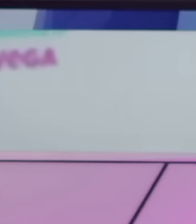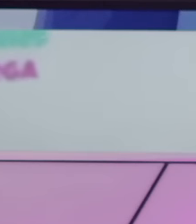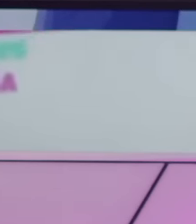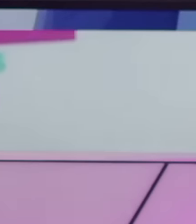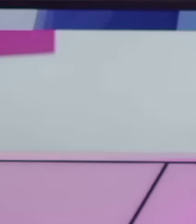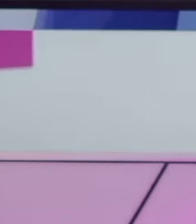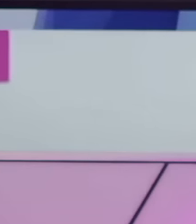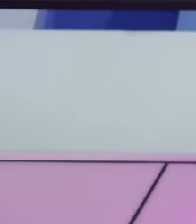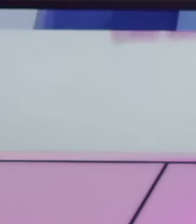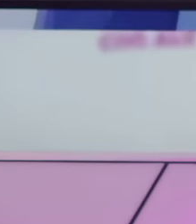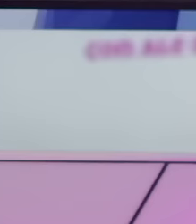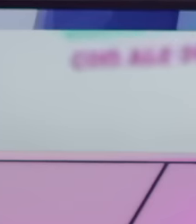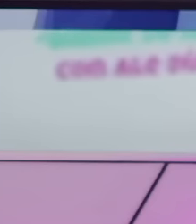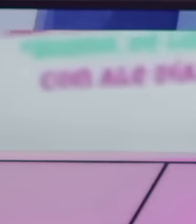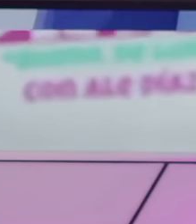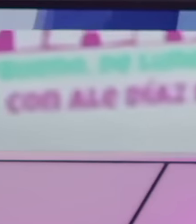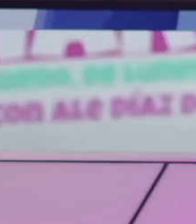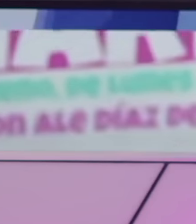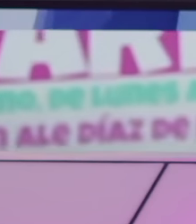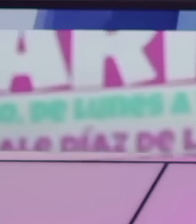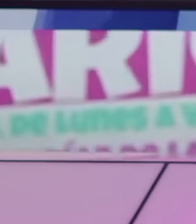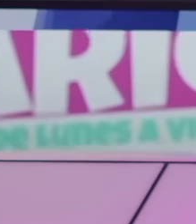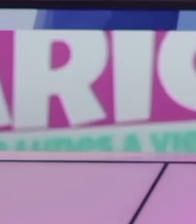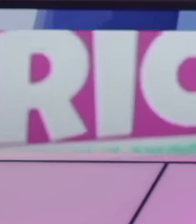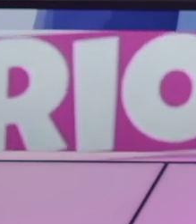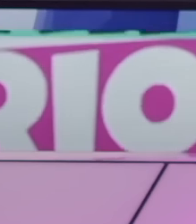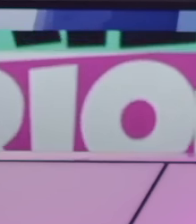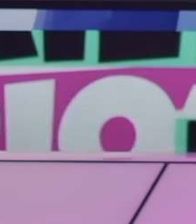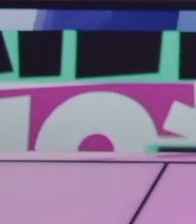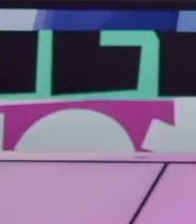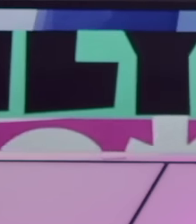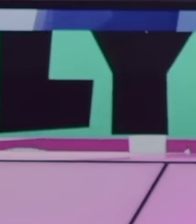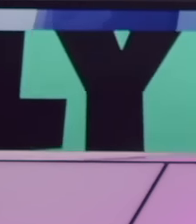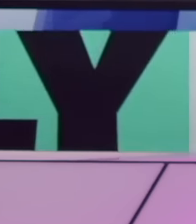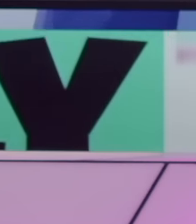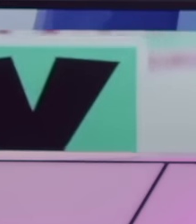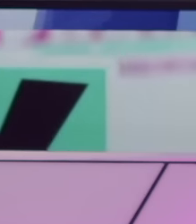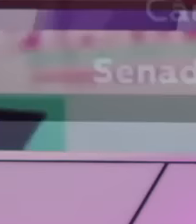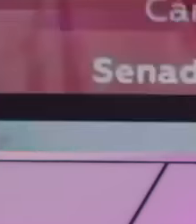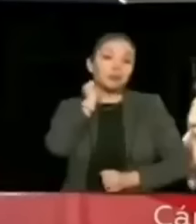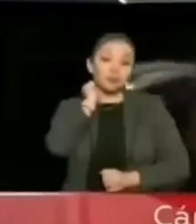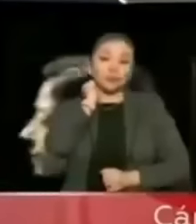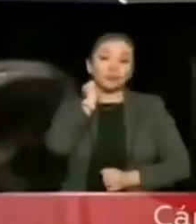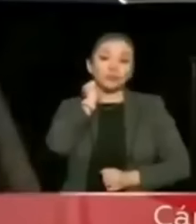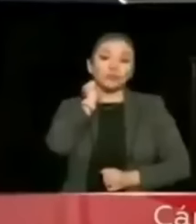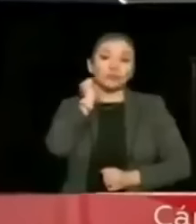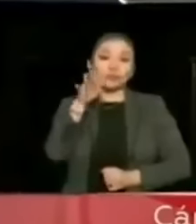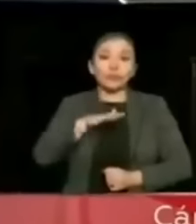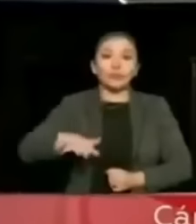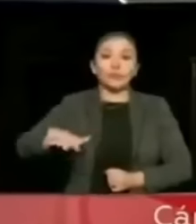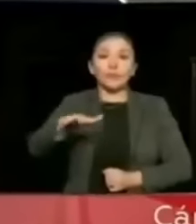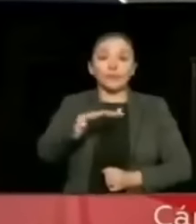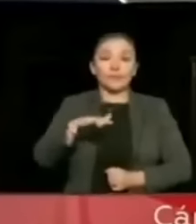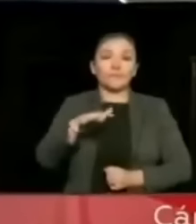no se hicieron comentarios sobre sus diferencias relacionadas con la reforma judicial este fue el erótico momento honorable Congreso de